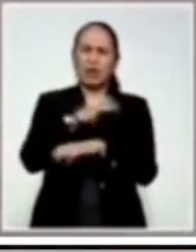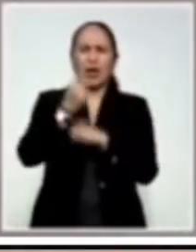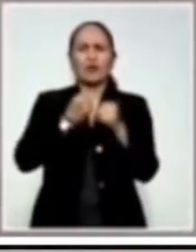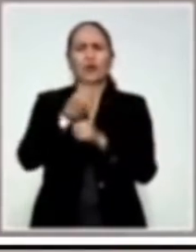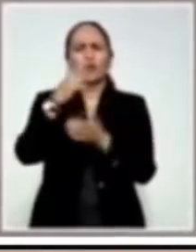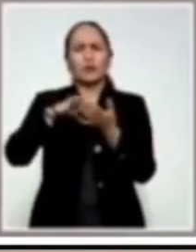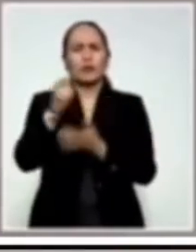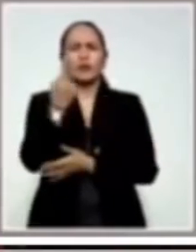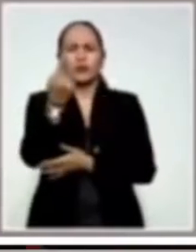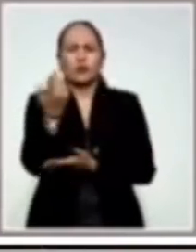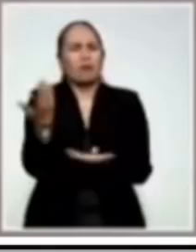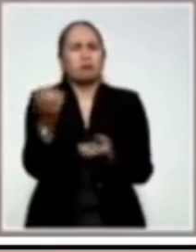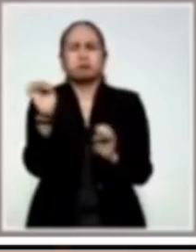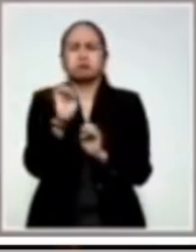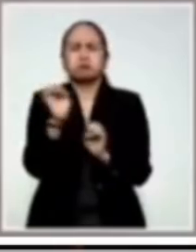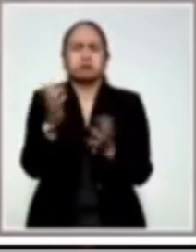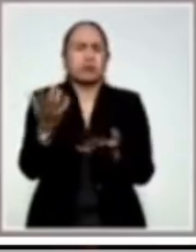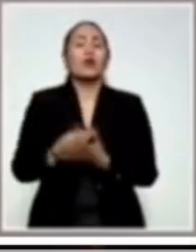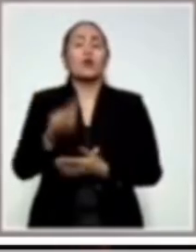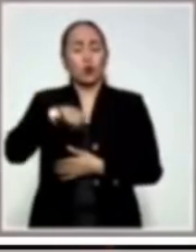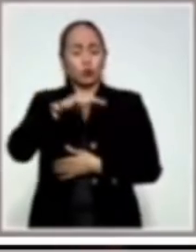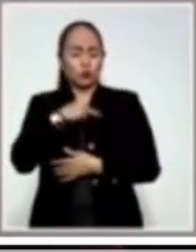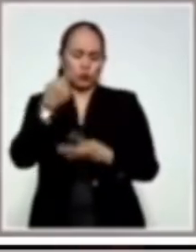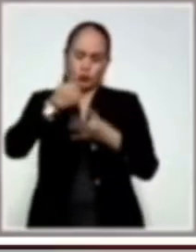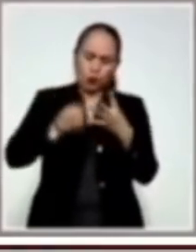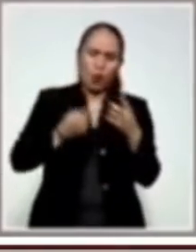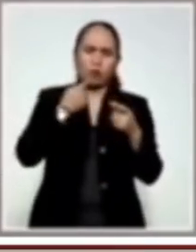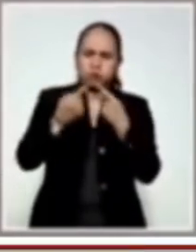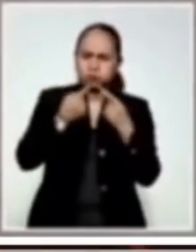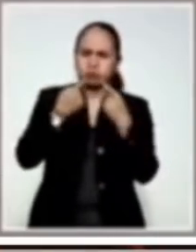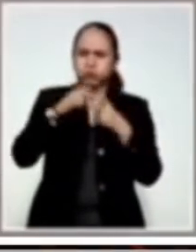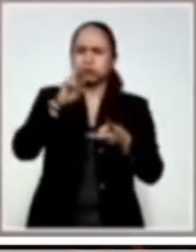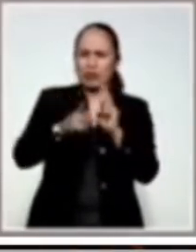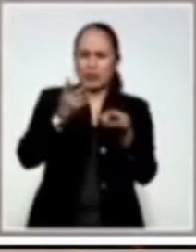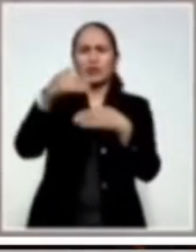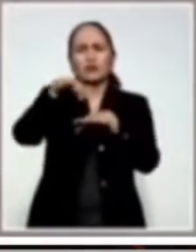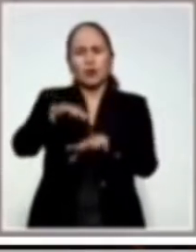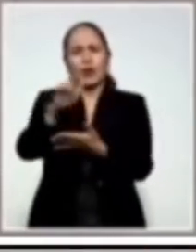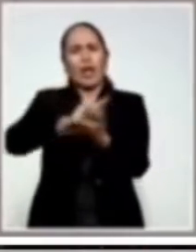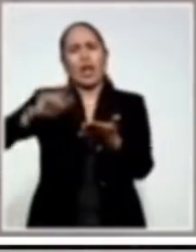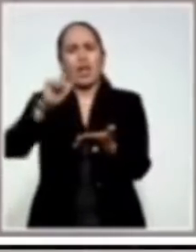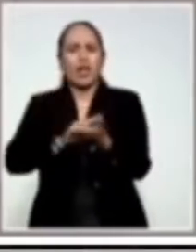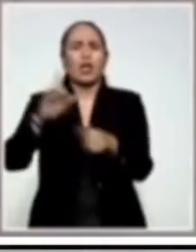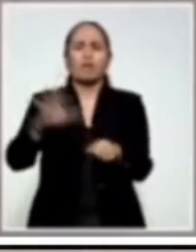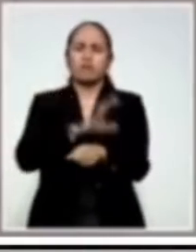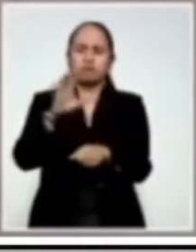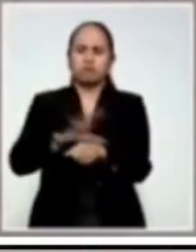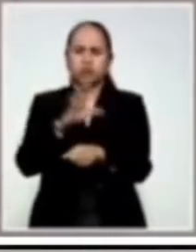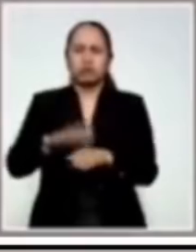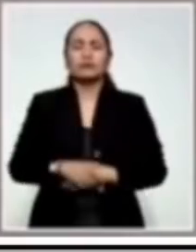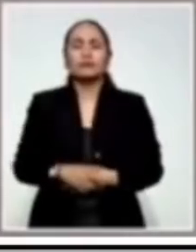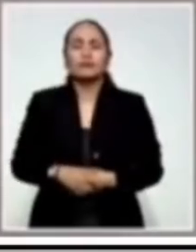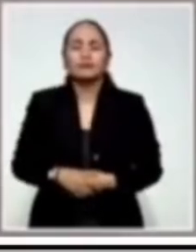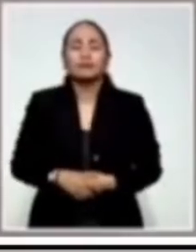cuando iniciamos las negociaciones y las pláticas sobre la reforma, tuvimos 3 acuerdos sobre la